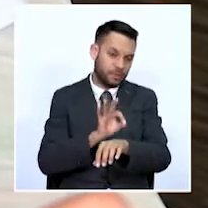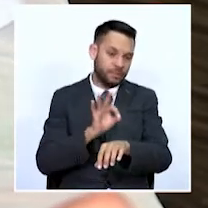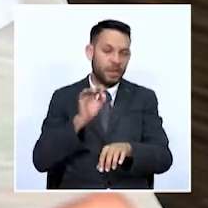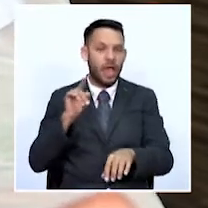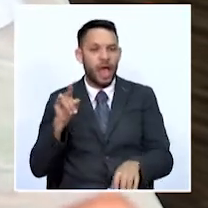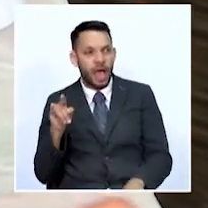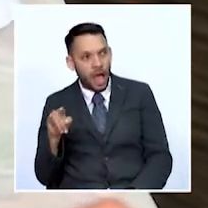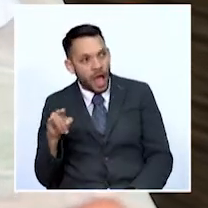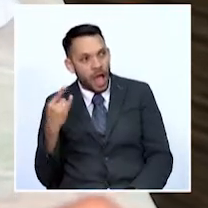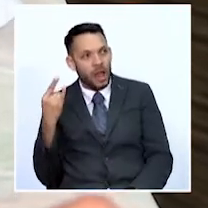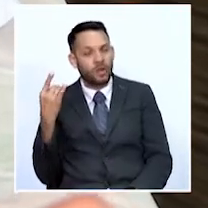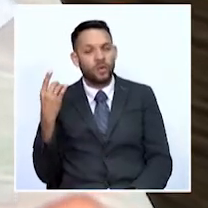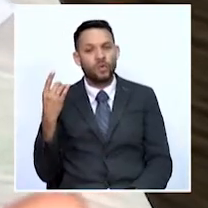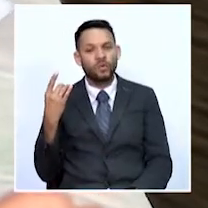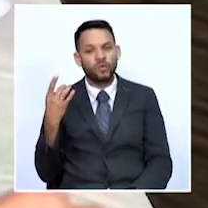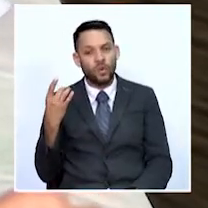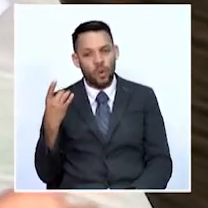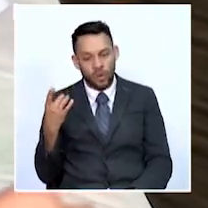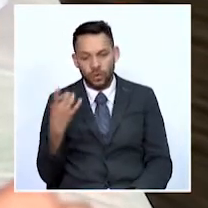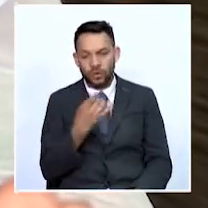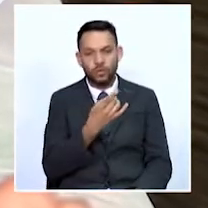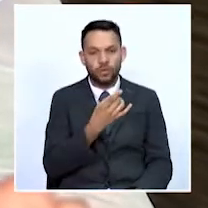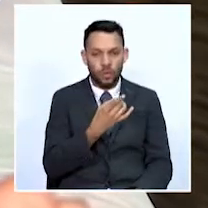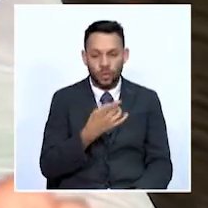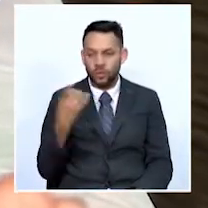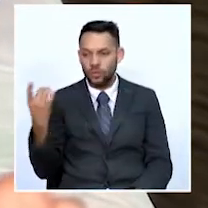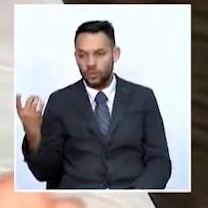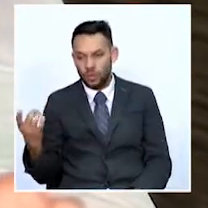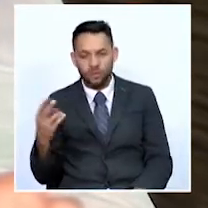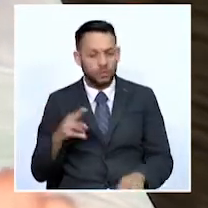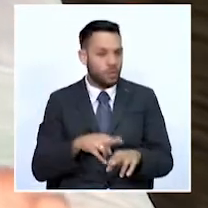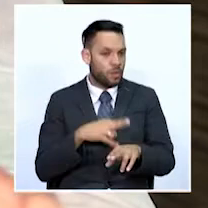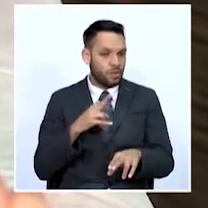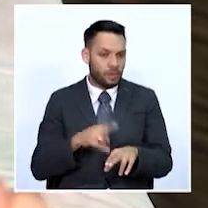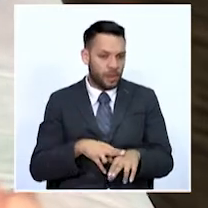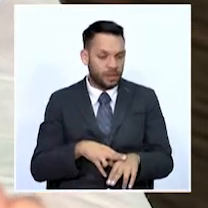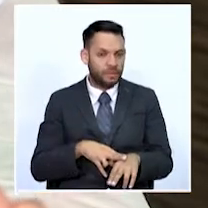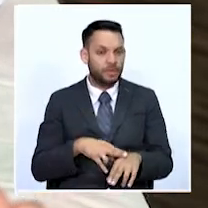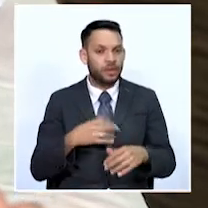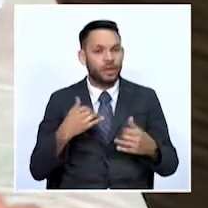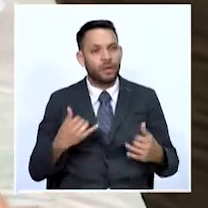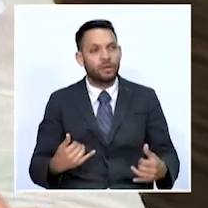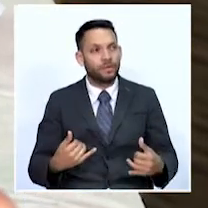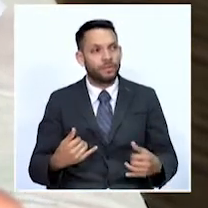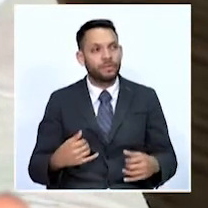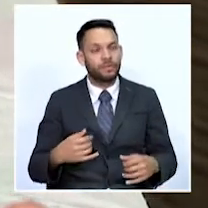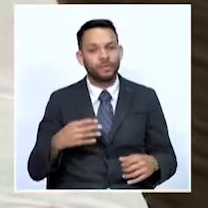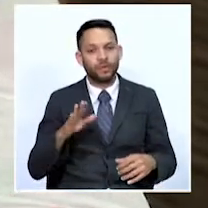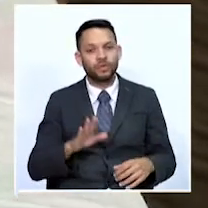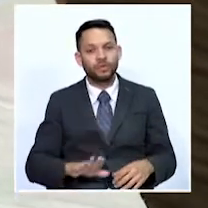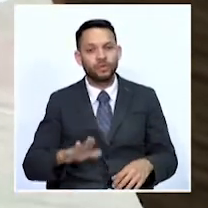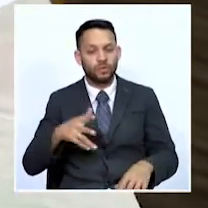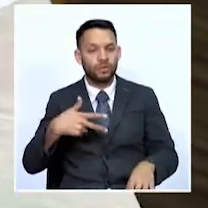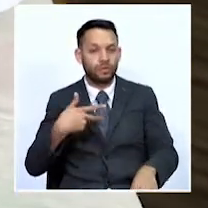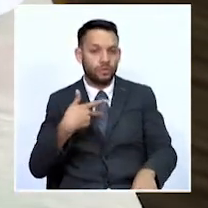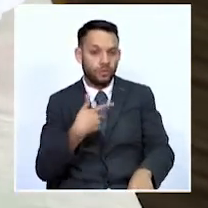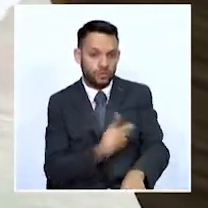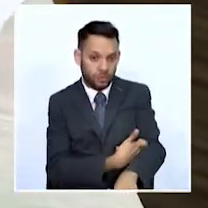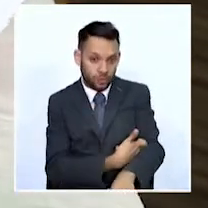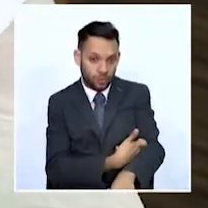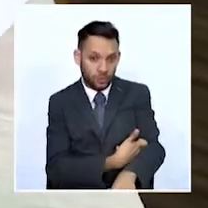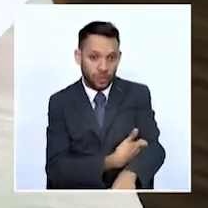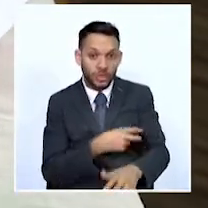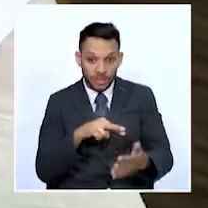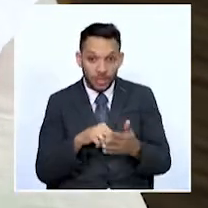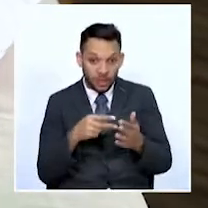algo de dolor, pero lo que estamos haciendo aquí, ustedes dirán, ay, le chuzó la rodilla. No, aquí